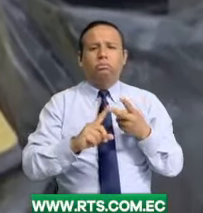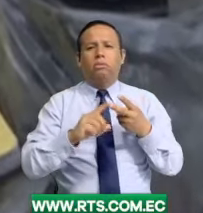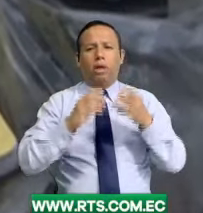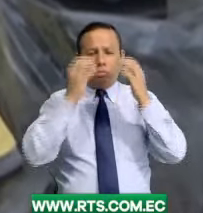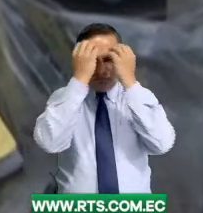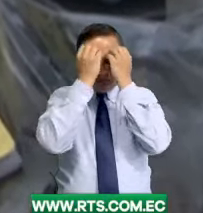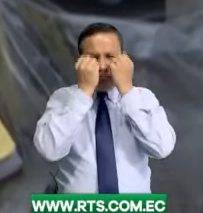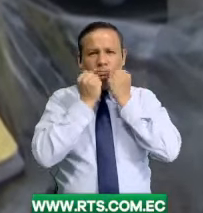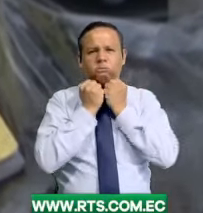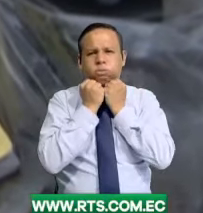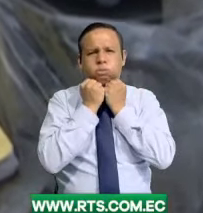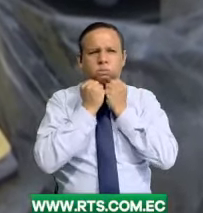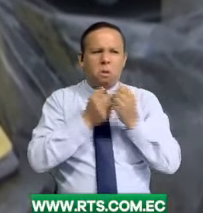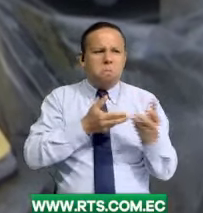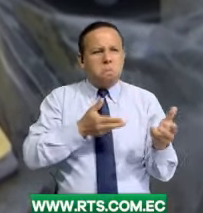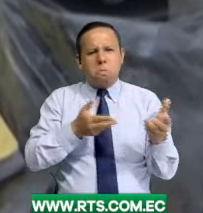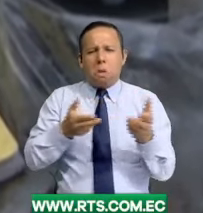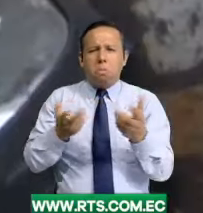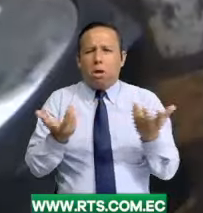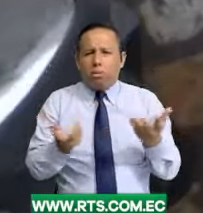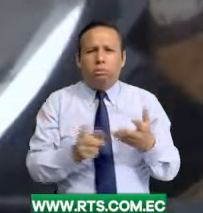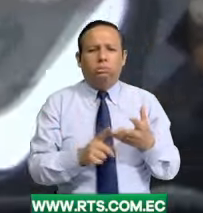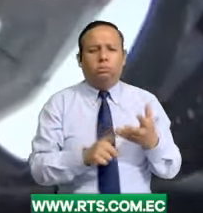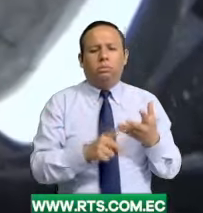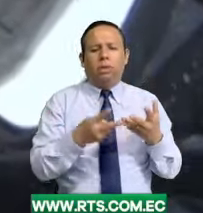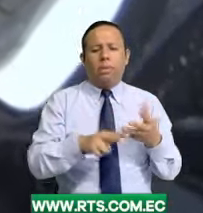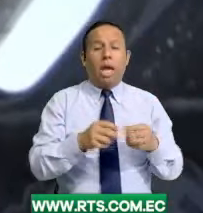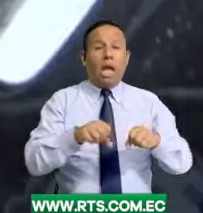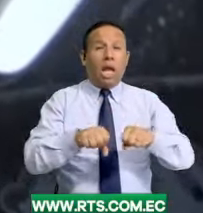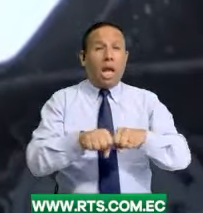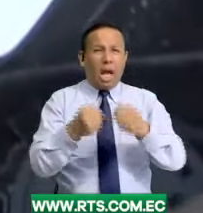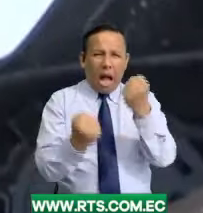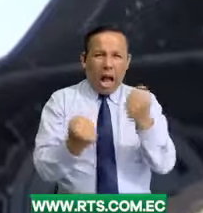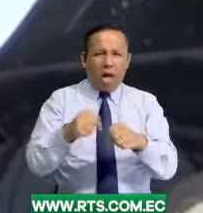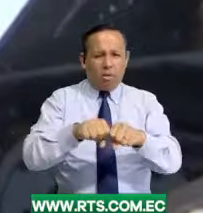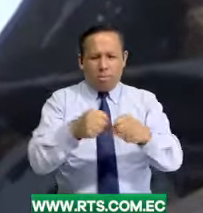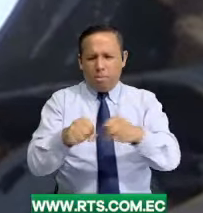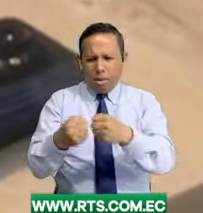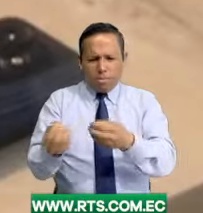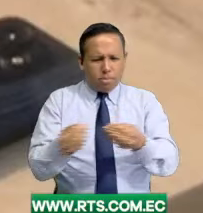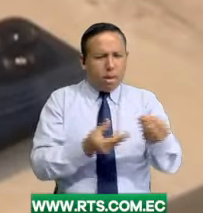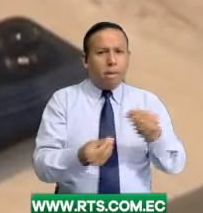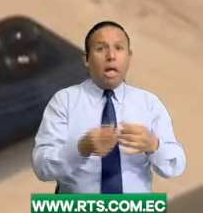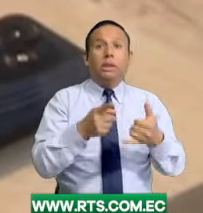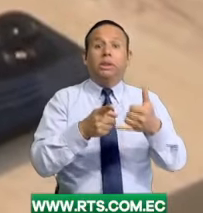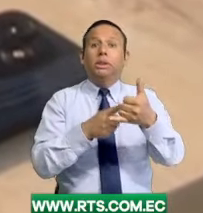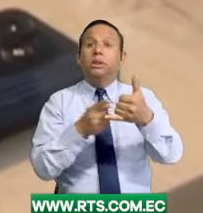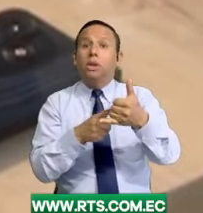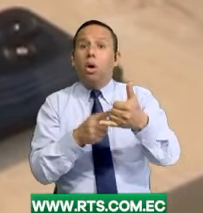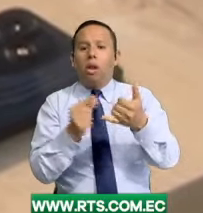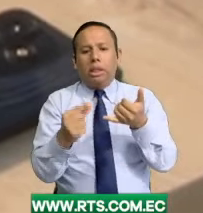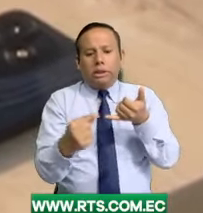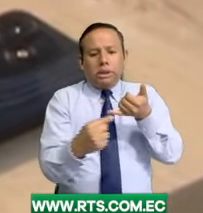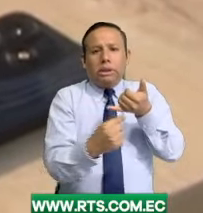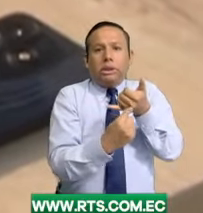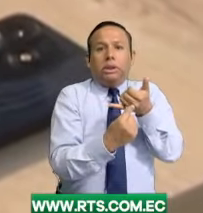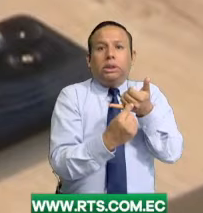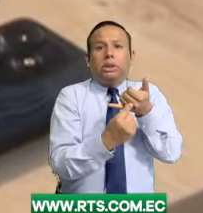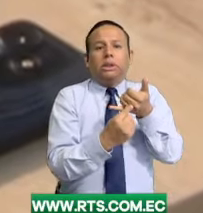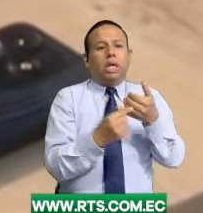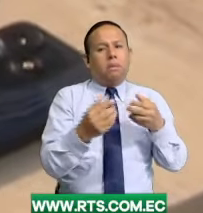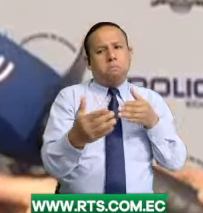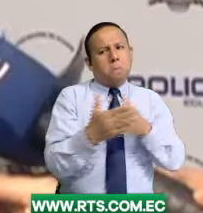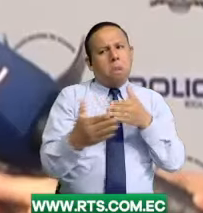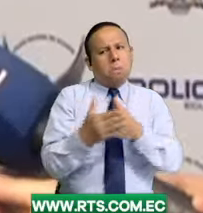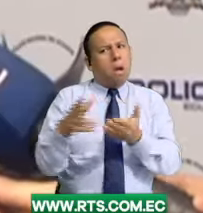se utilizarían para delinquir y autopartes, también celulares y chips que presuntamente se utilizaban para